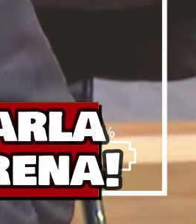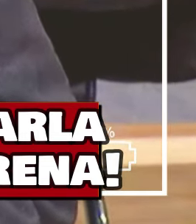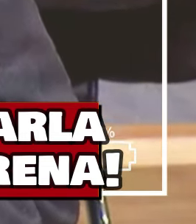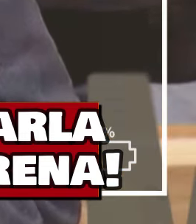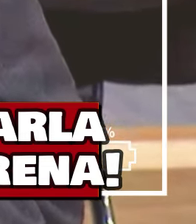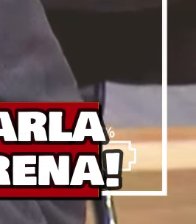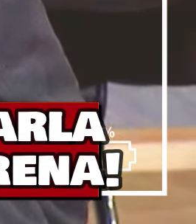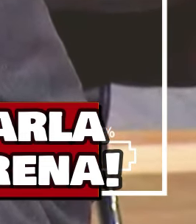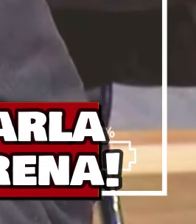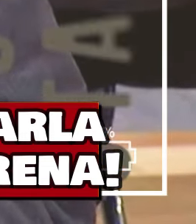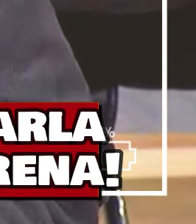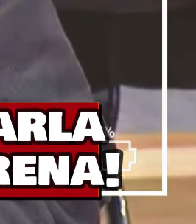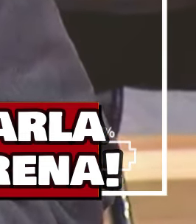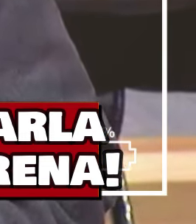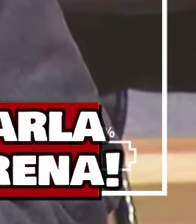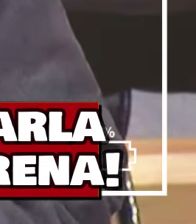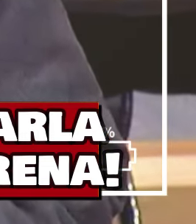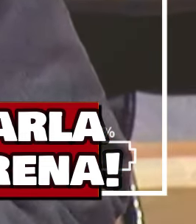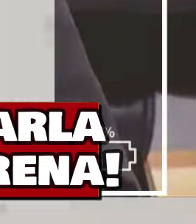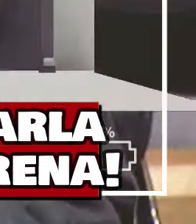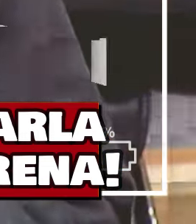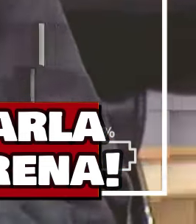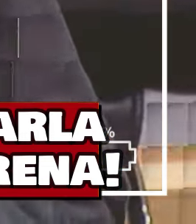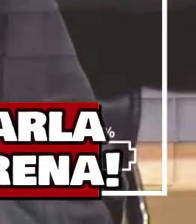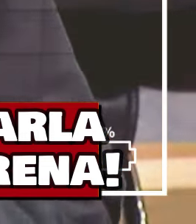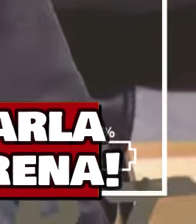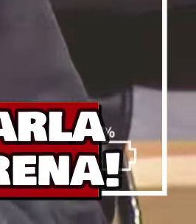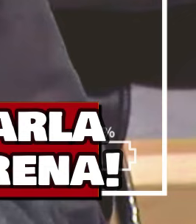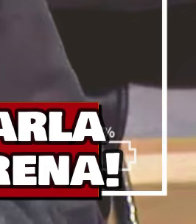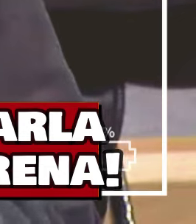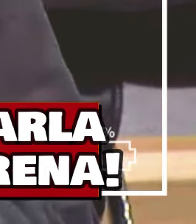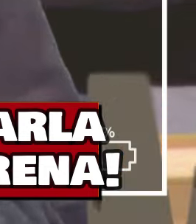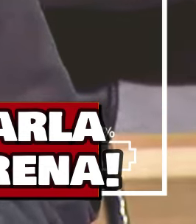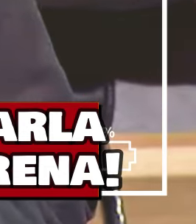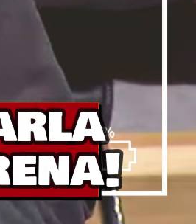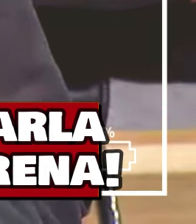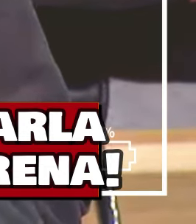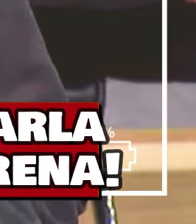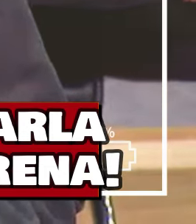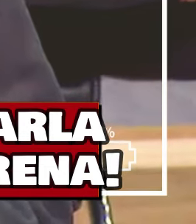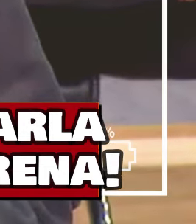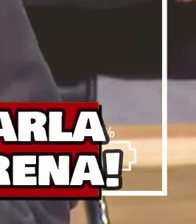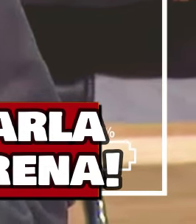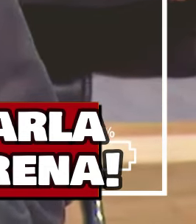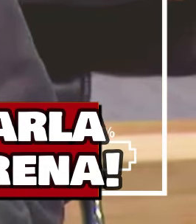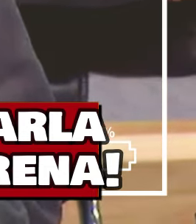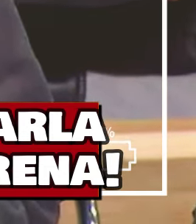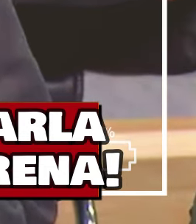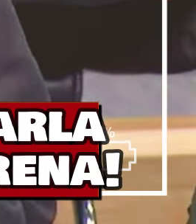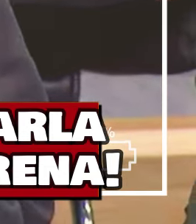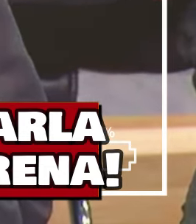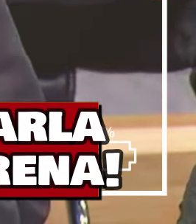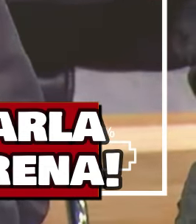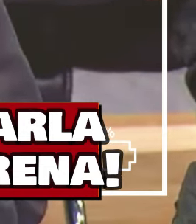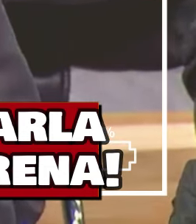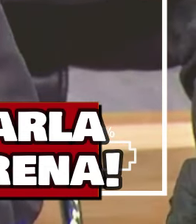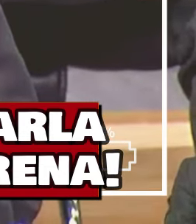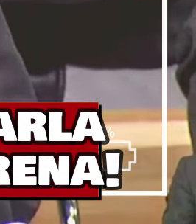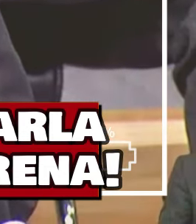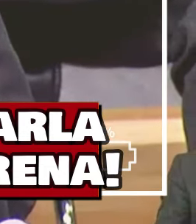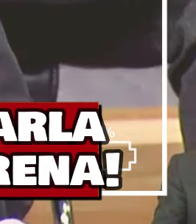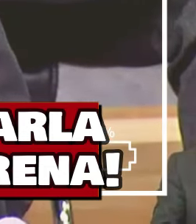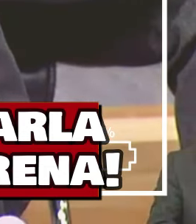asegurando que ante cualquier duda se puede llevar a cabo una investigación, ya que fueron colegas en algún momento, enfatizando la ausencia de una